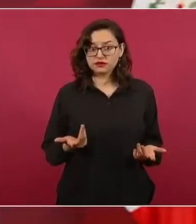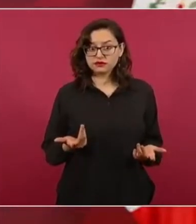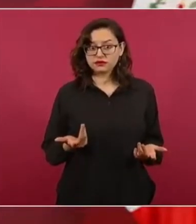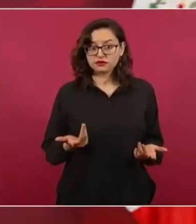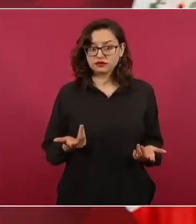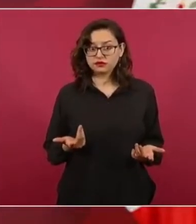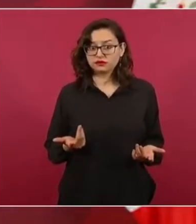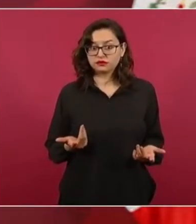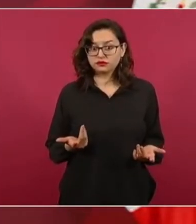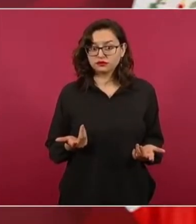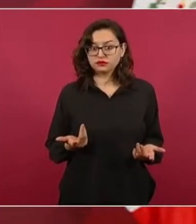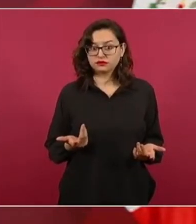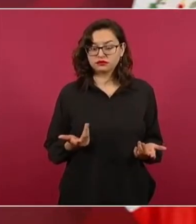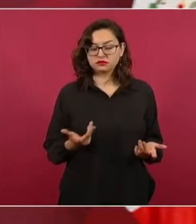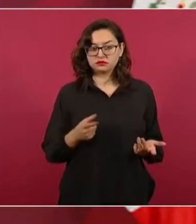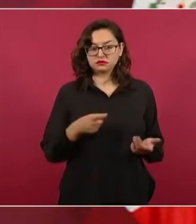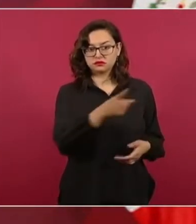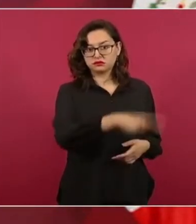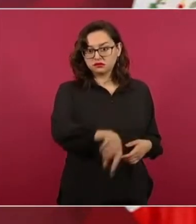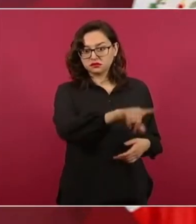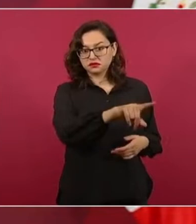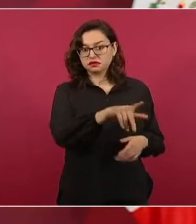a aceptar lo irracional,